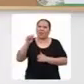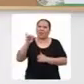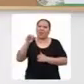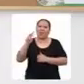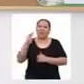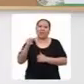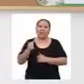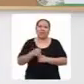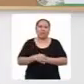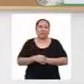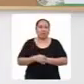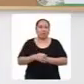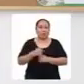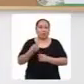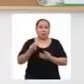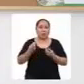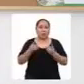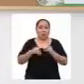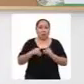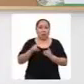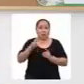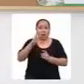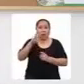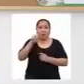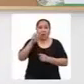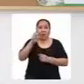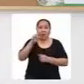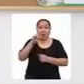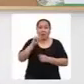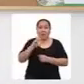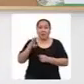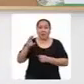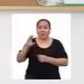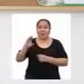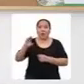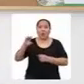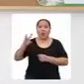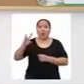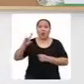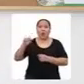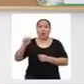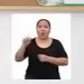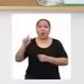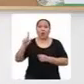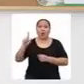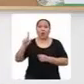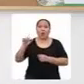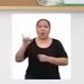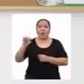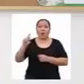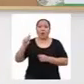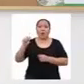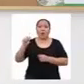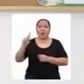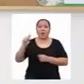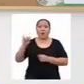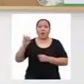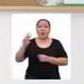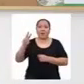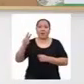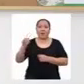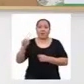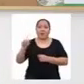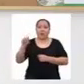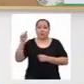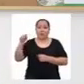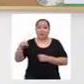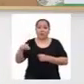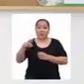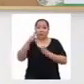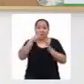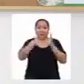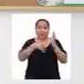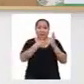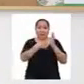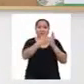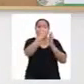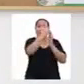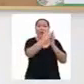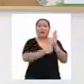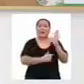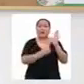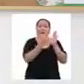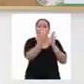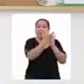Cuando la variable de estudio es cualitativa, la tabla de frecuencias es una lista de las categorías, siendo